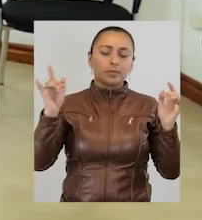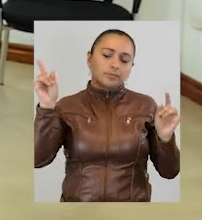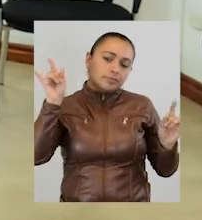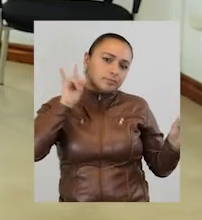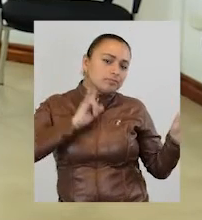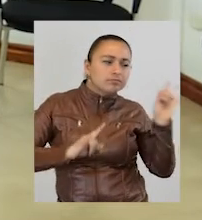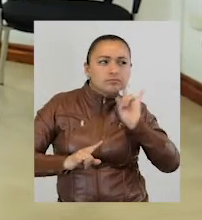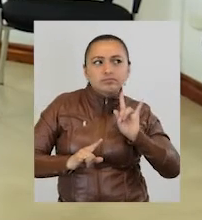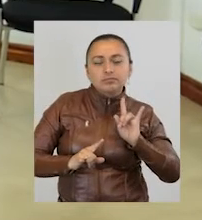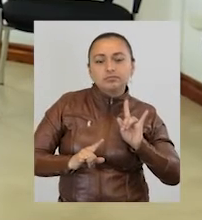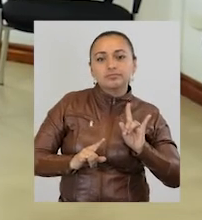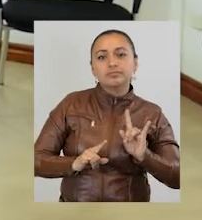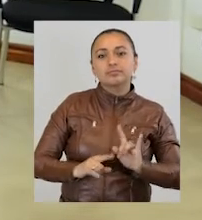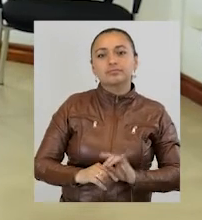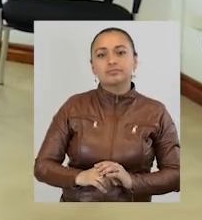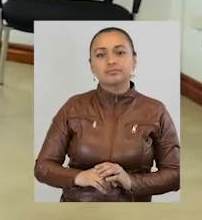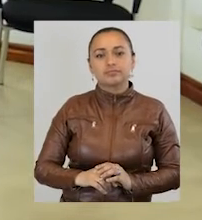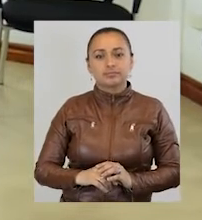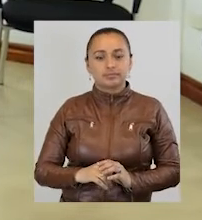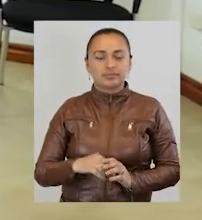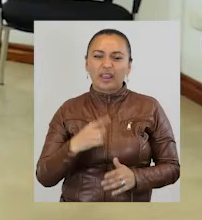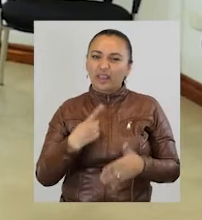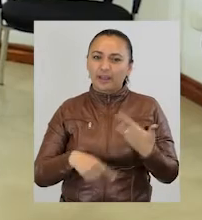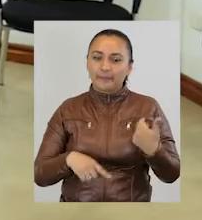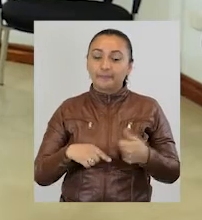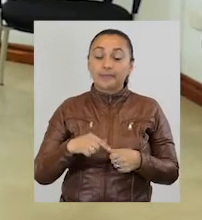De la nube salió una voz que decía: